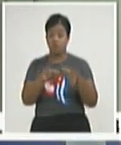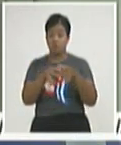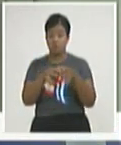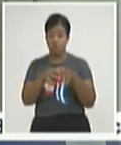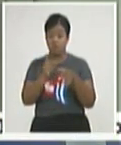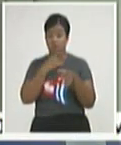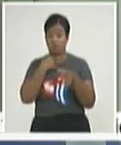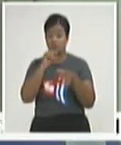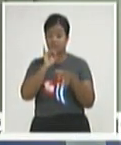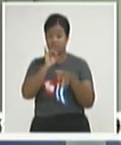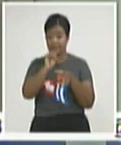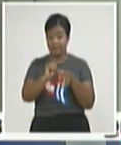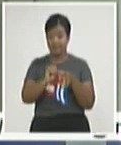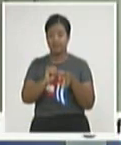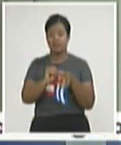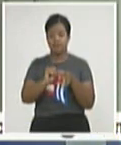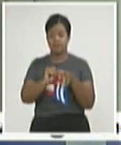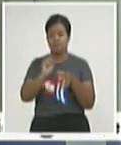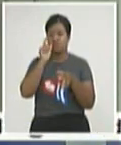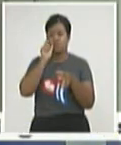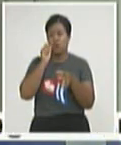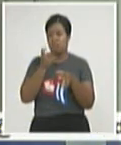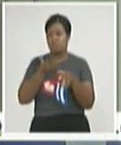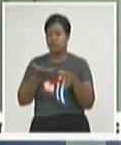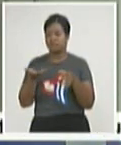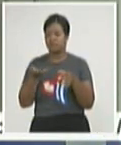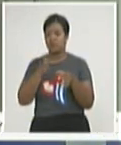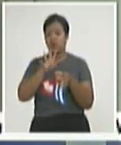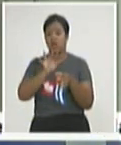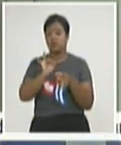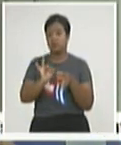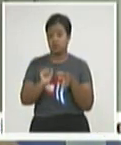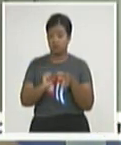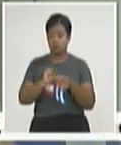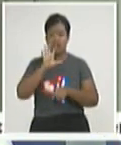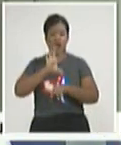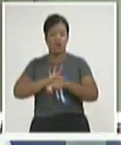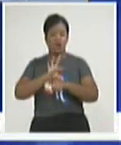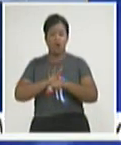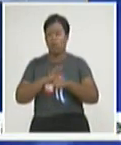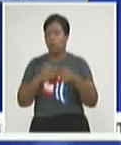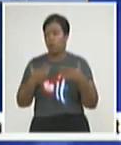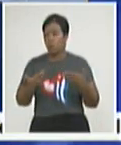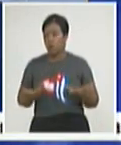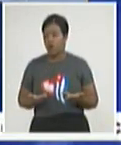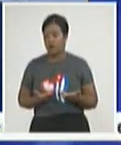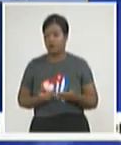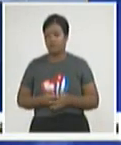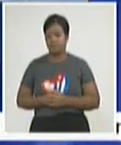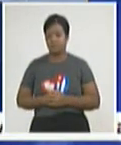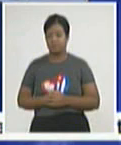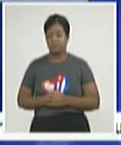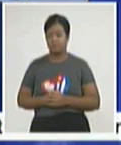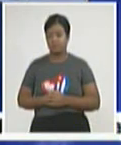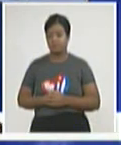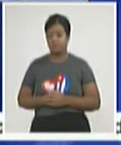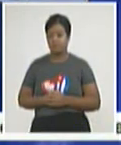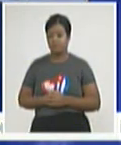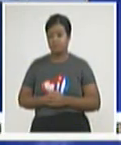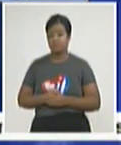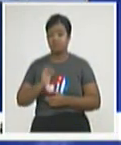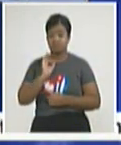el 67,1%, y las principales comorbilidades que presentaban estos pacientes antes